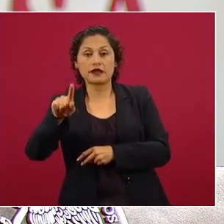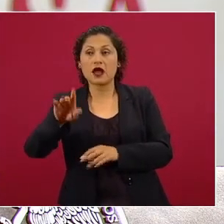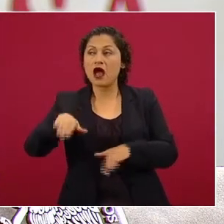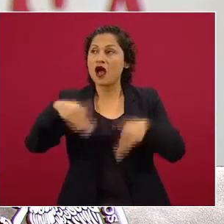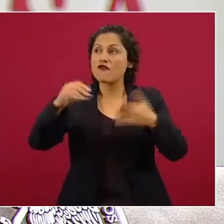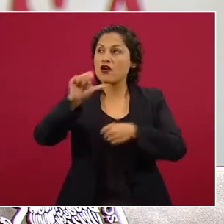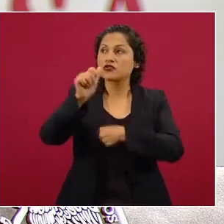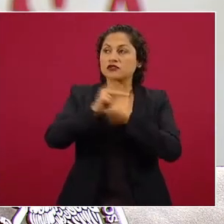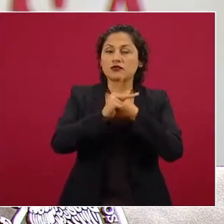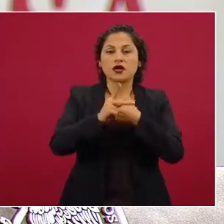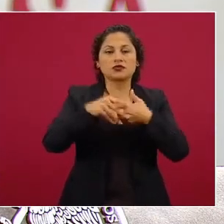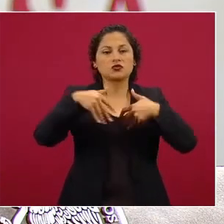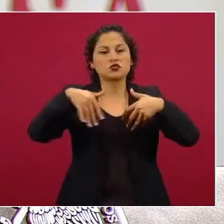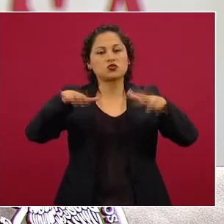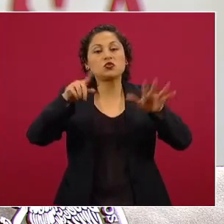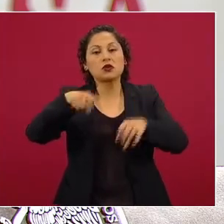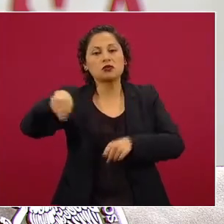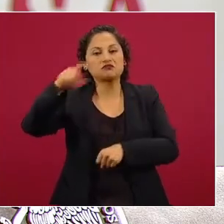de primera.